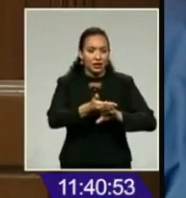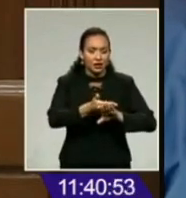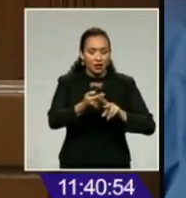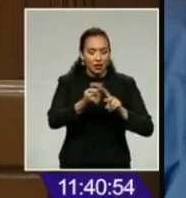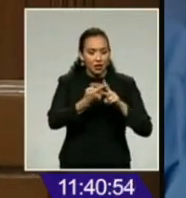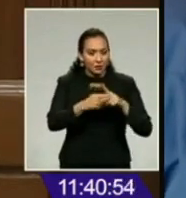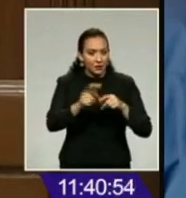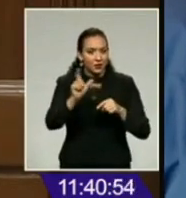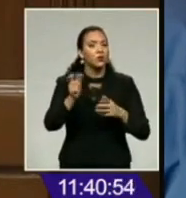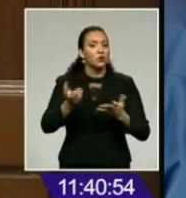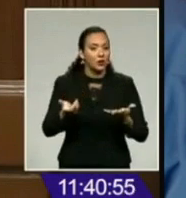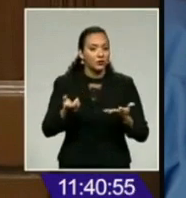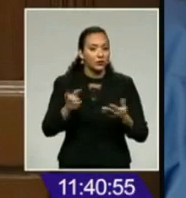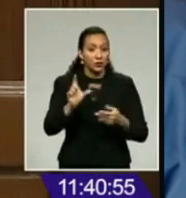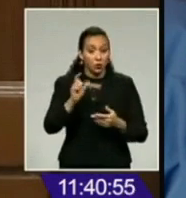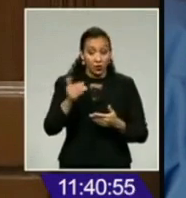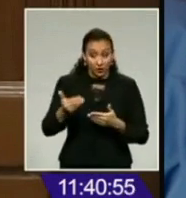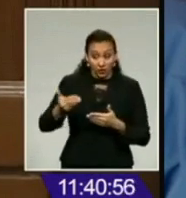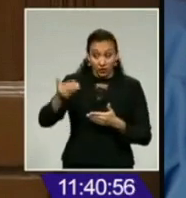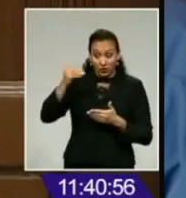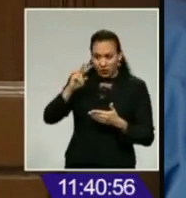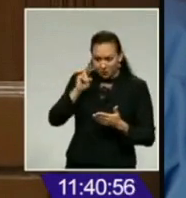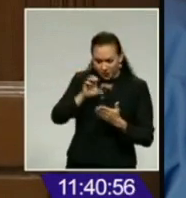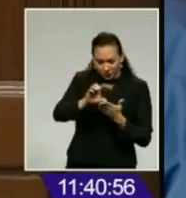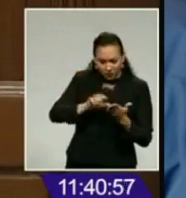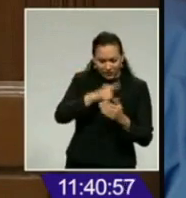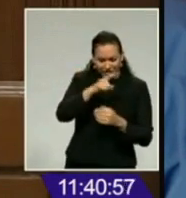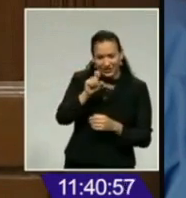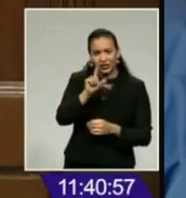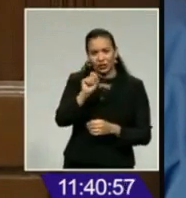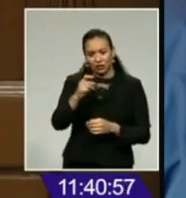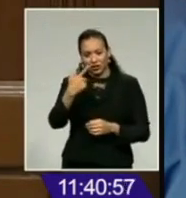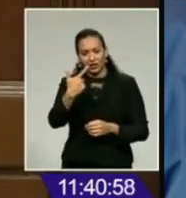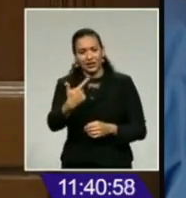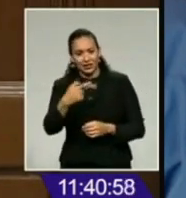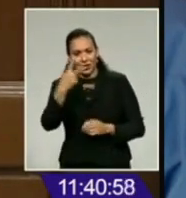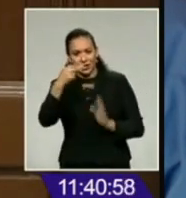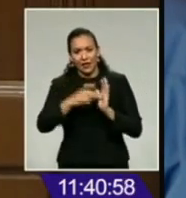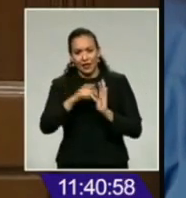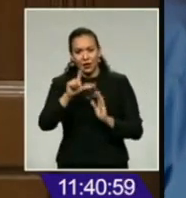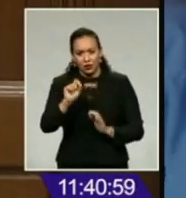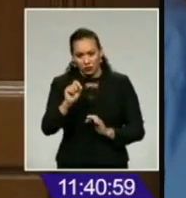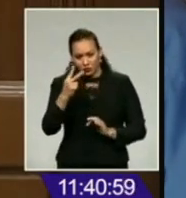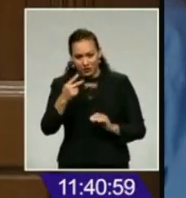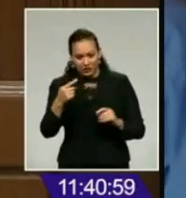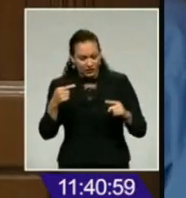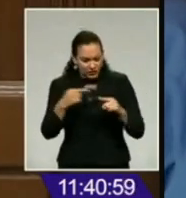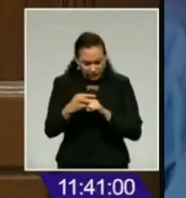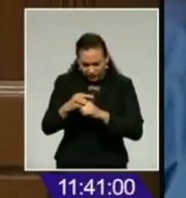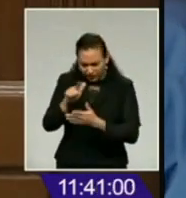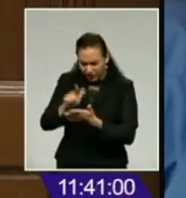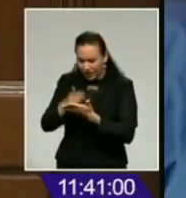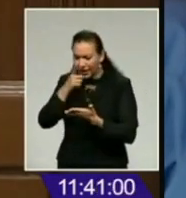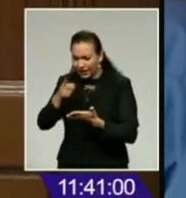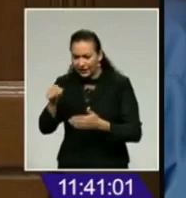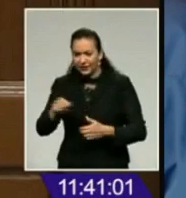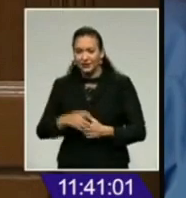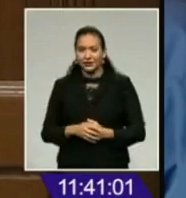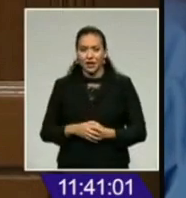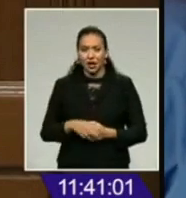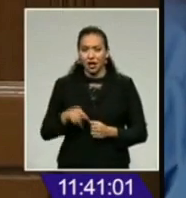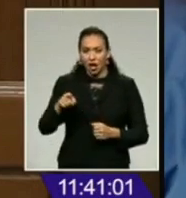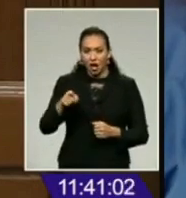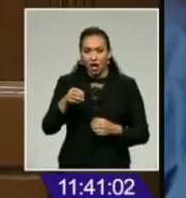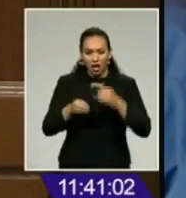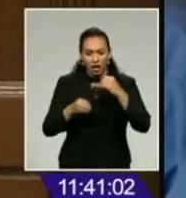de inconstitucionalidad 137 de 2022, donde el Pleno invalidó la